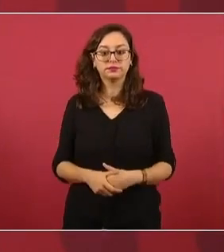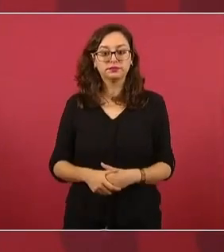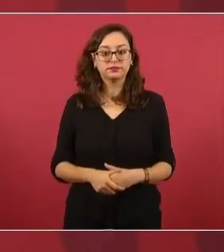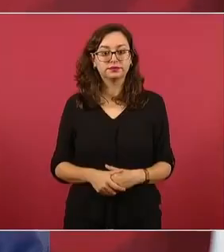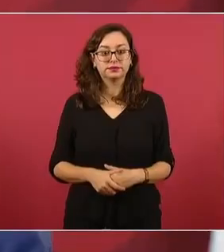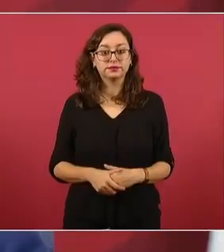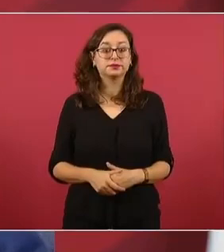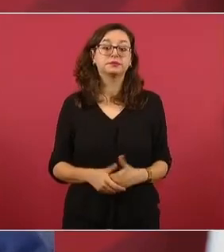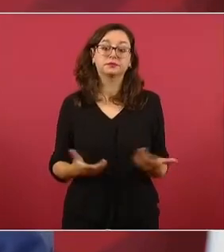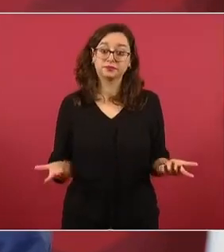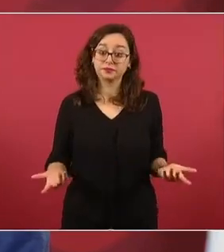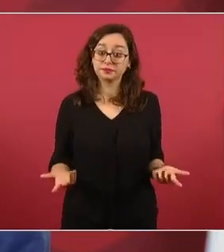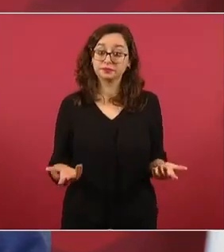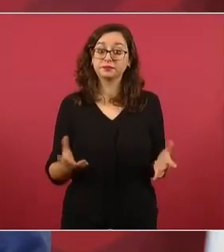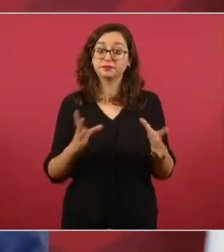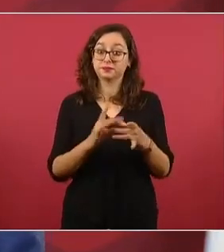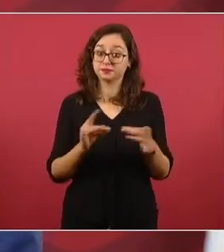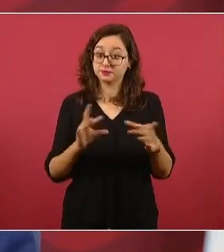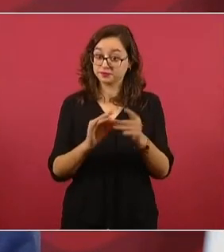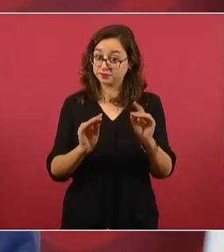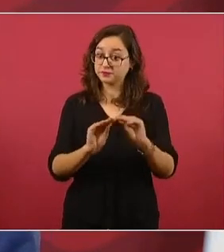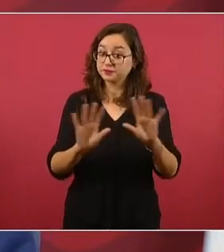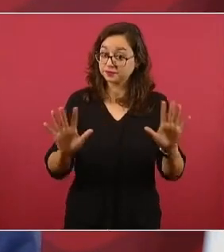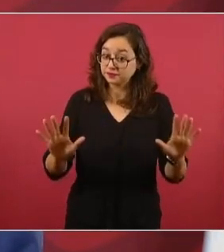y también aclarar, o sea, porque